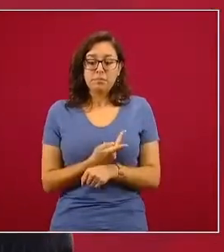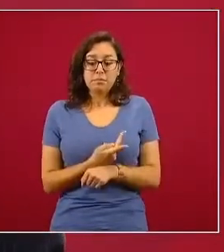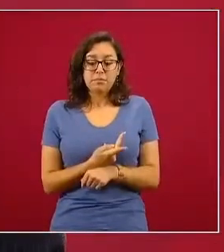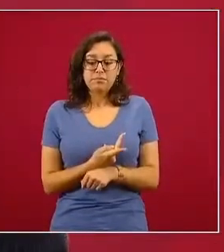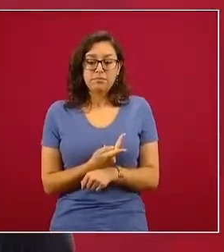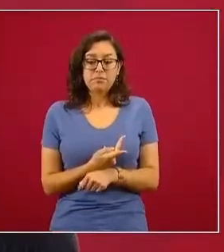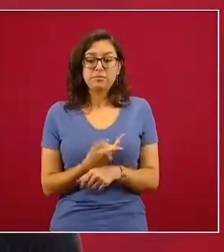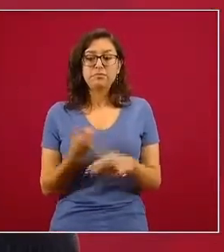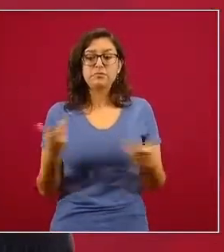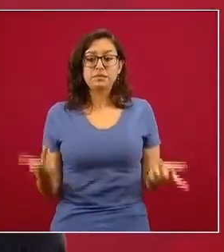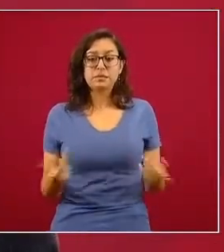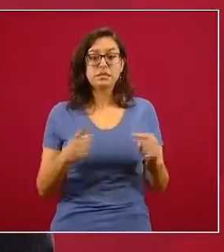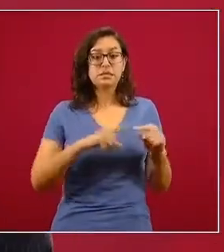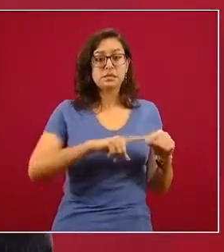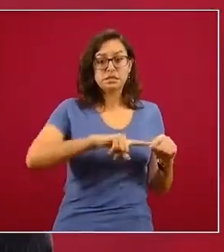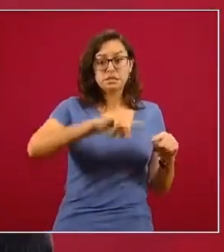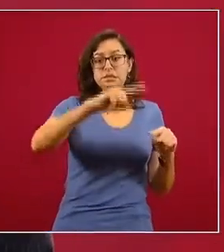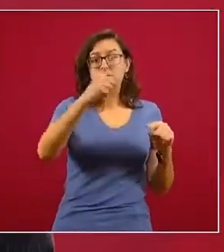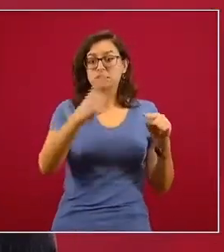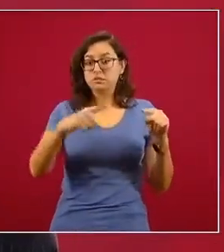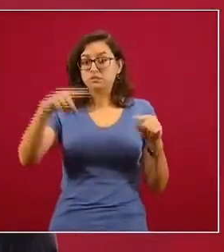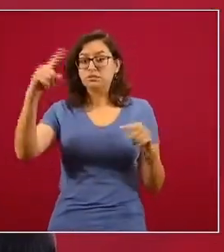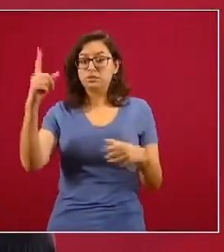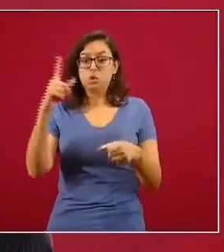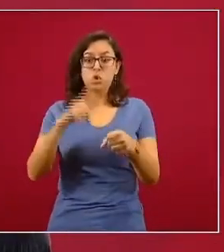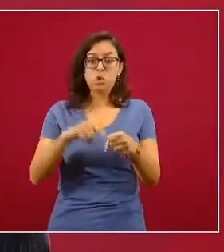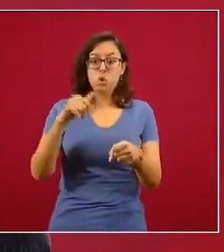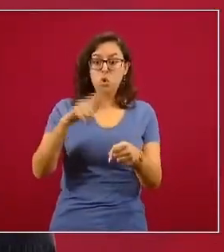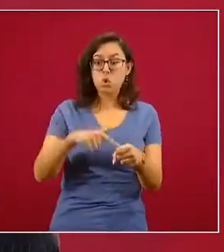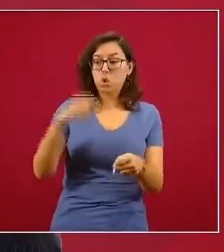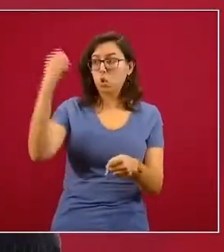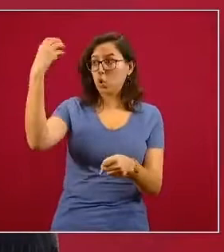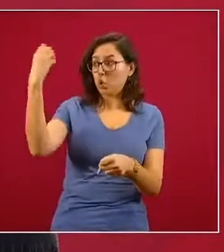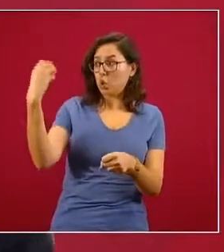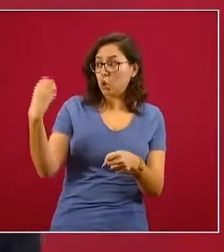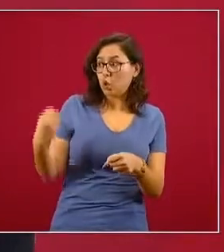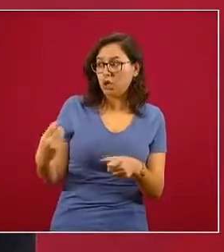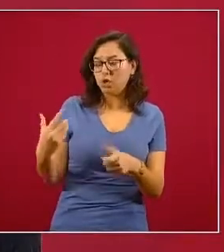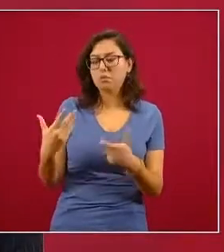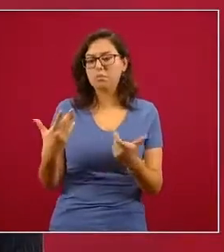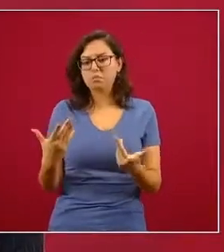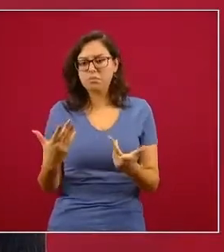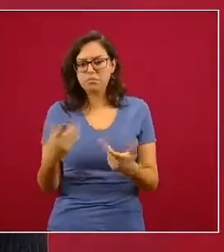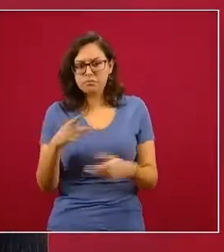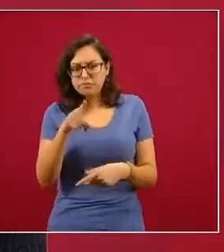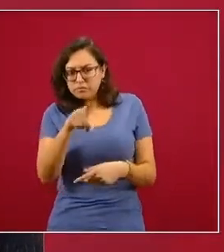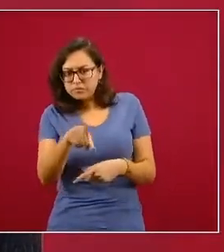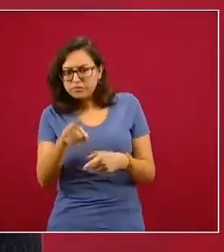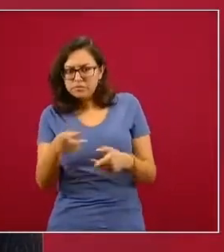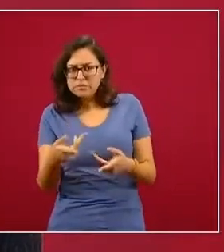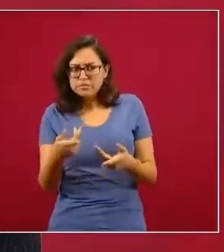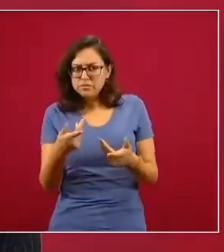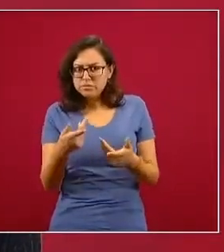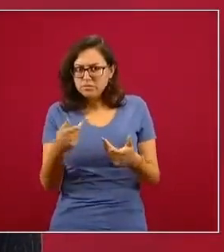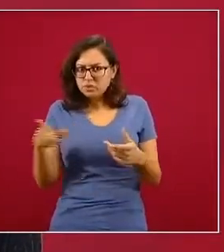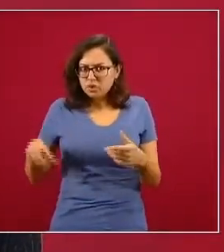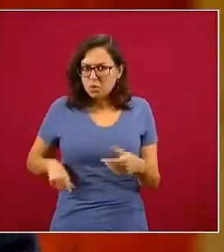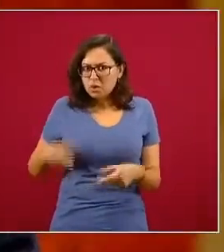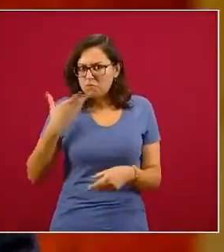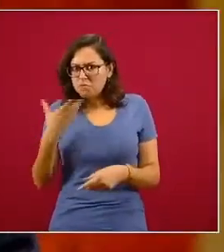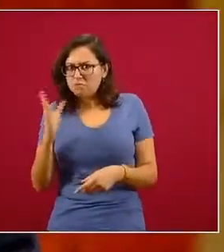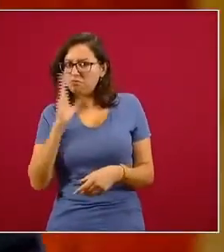epidémicas o los colores del semáforo tienen como propósito técnico evaluar la calidad de las